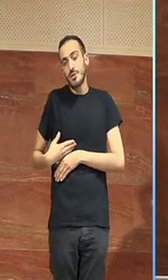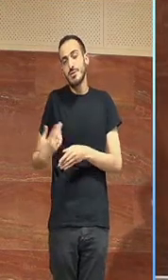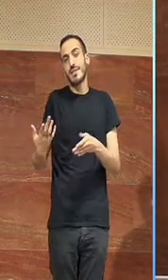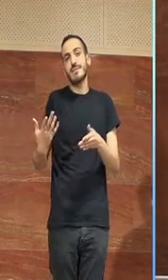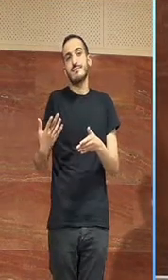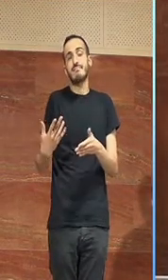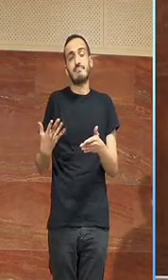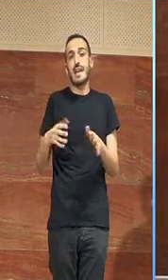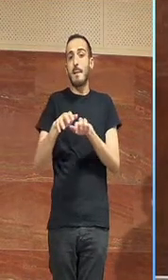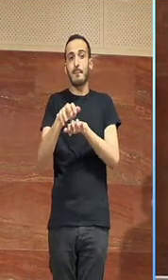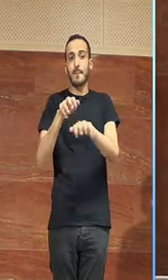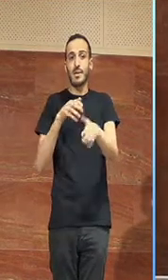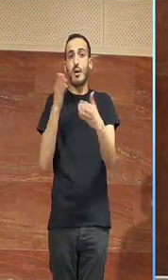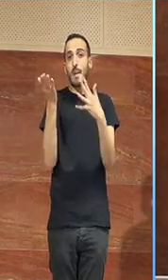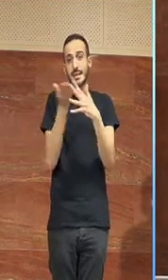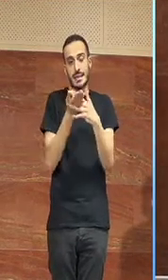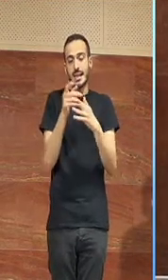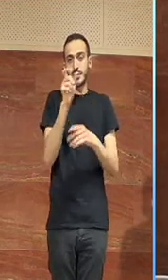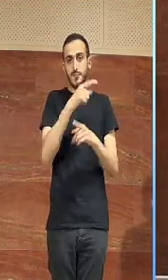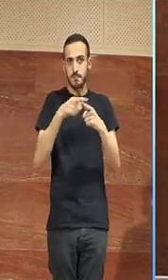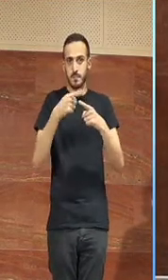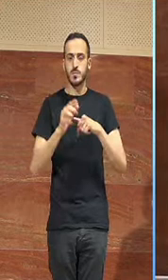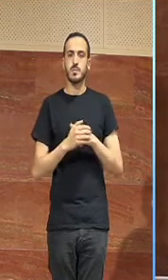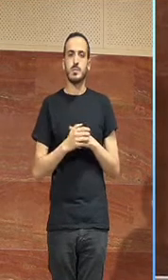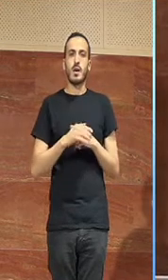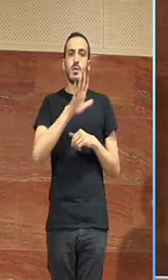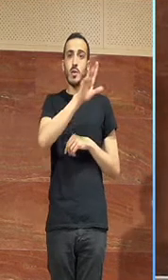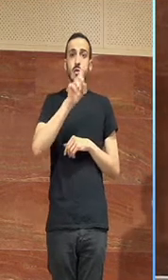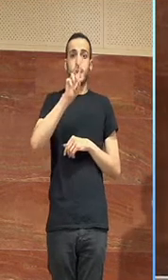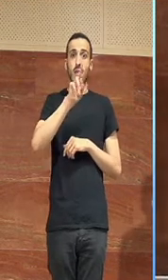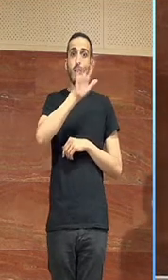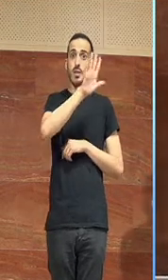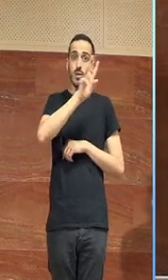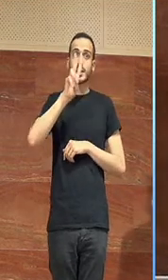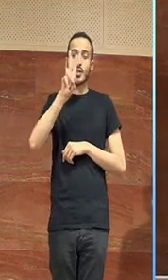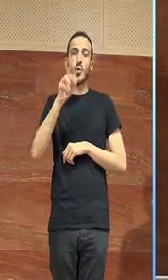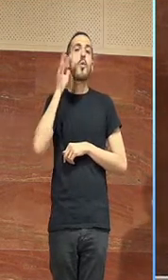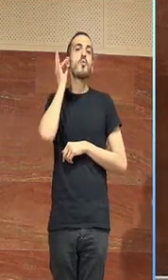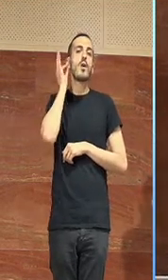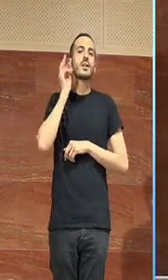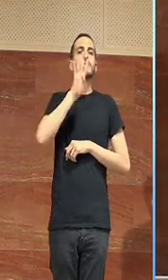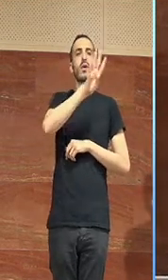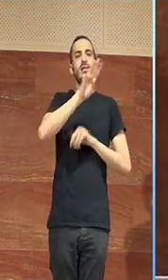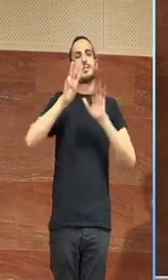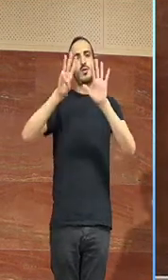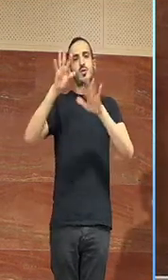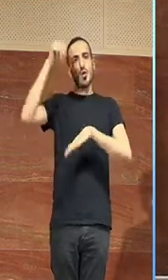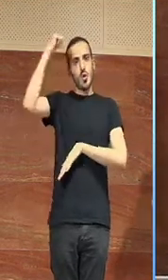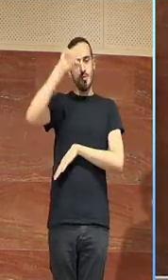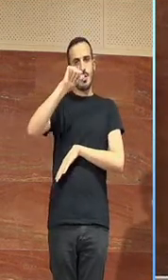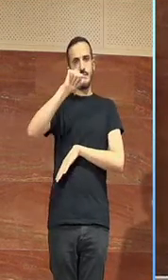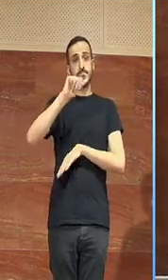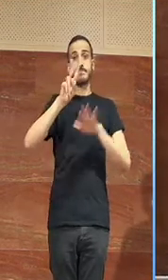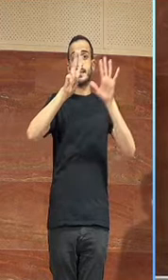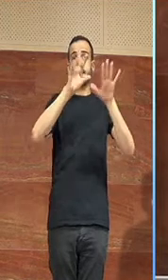También decía que 52 serían mujeres, que 48 serían hombres, que 70